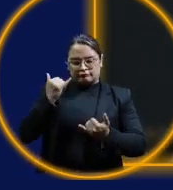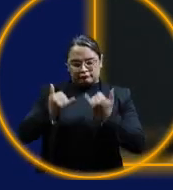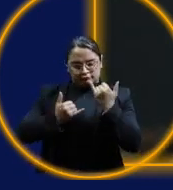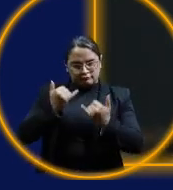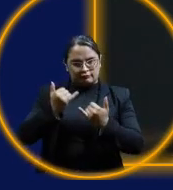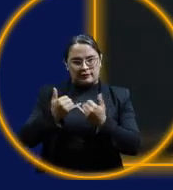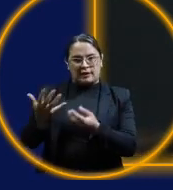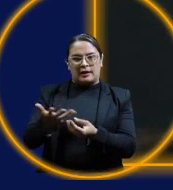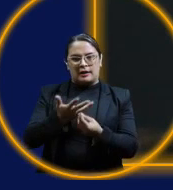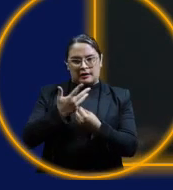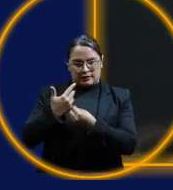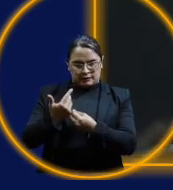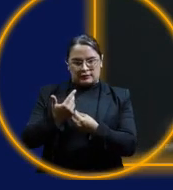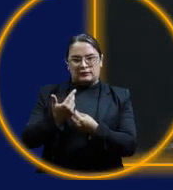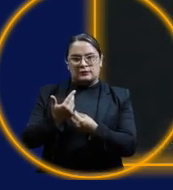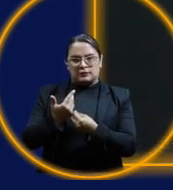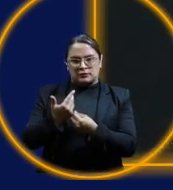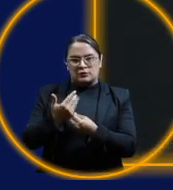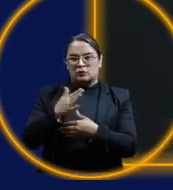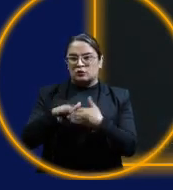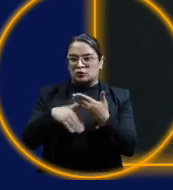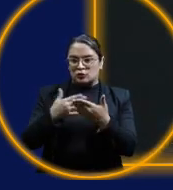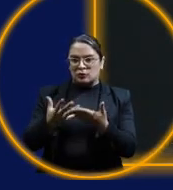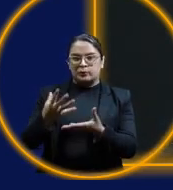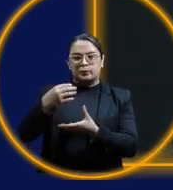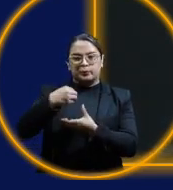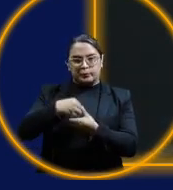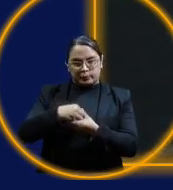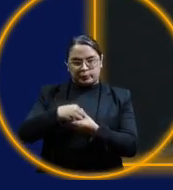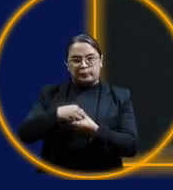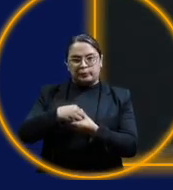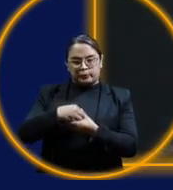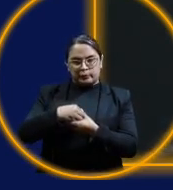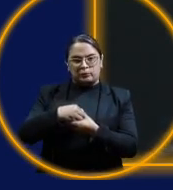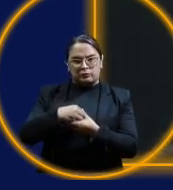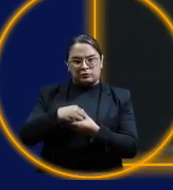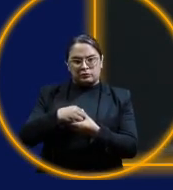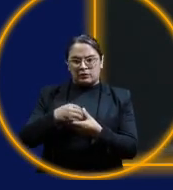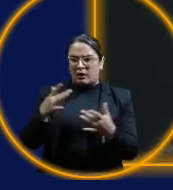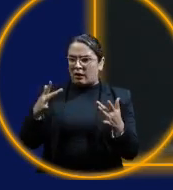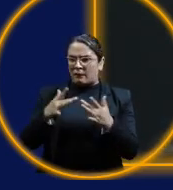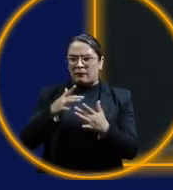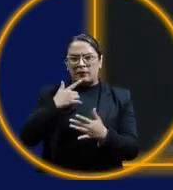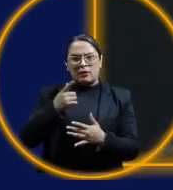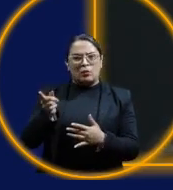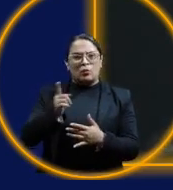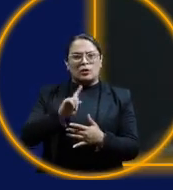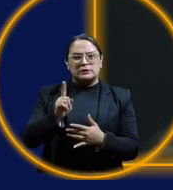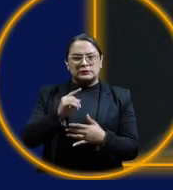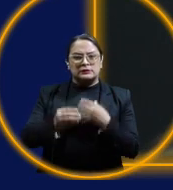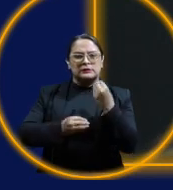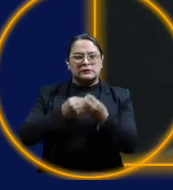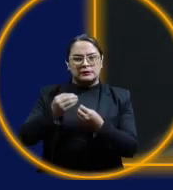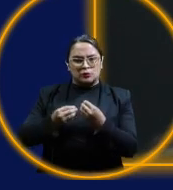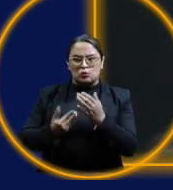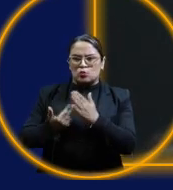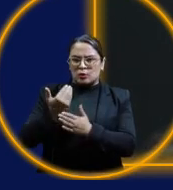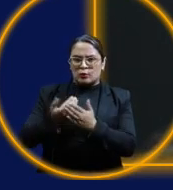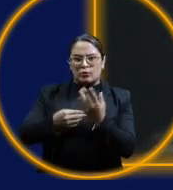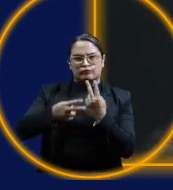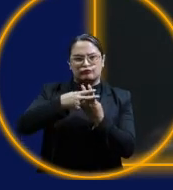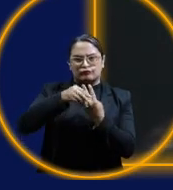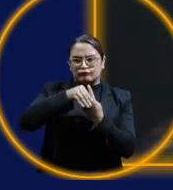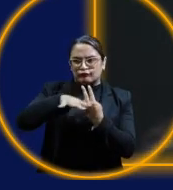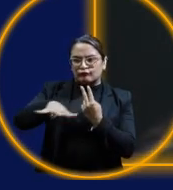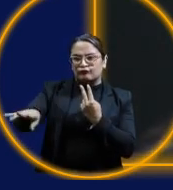artística Cuando toda fuerza del mercado le dice a uno que no haga eso que genera tendencias y